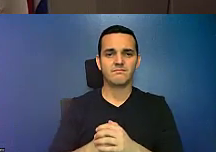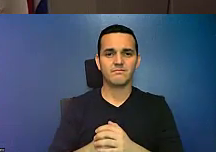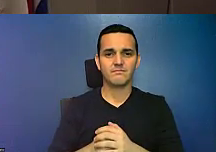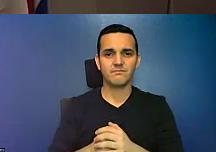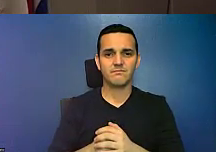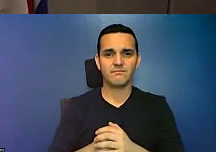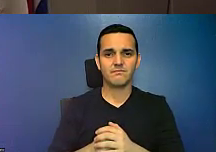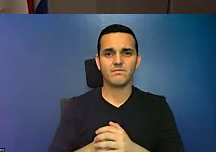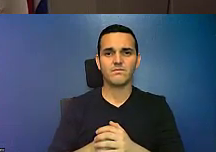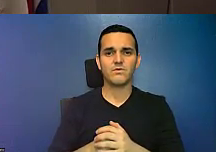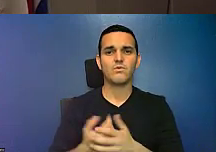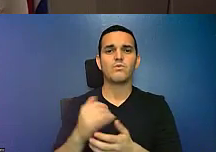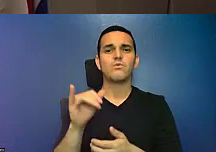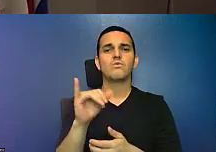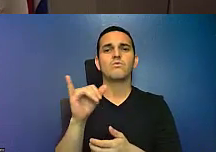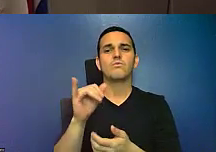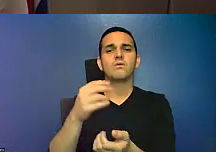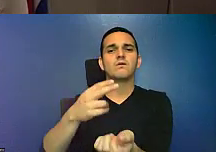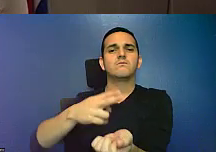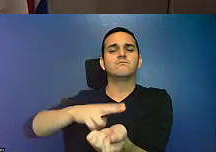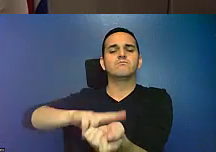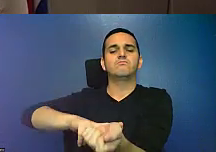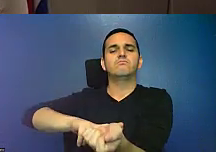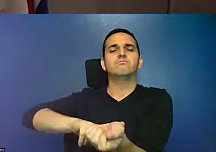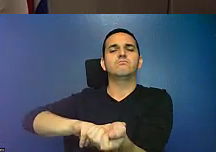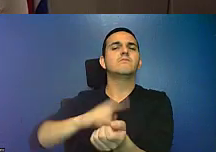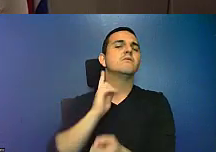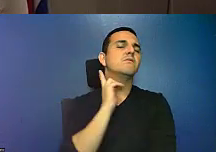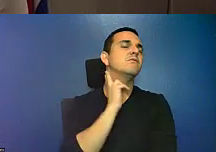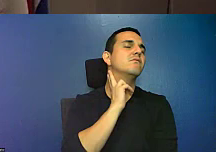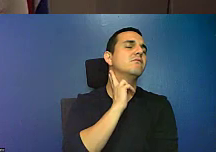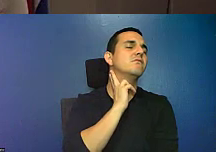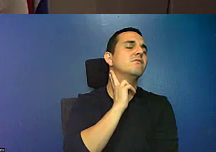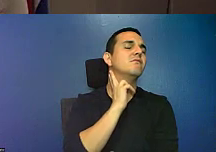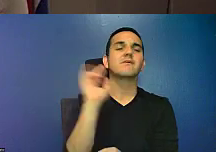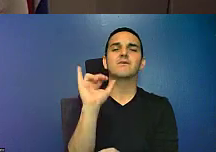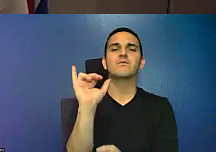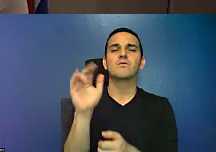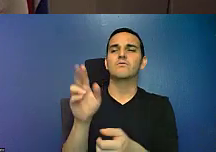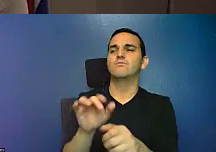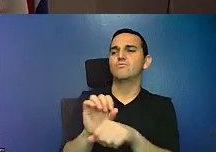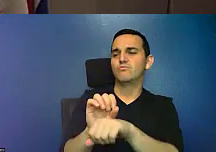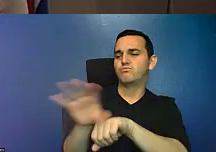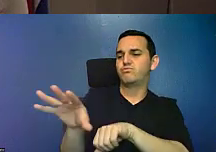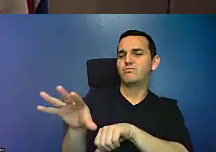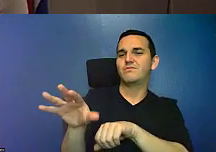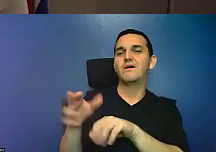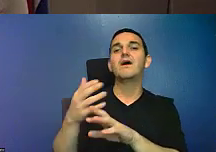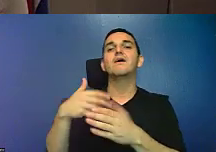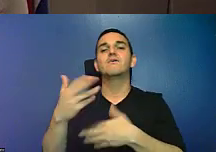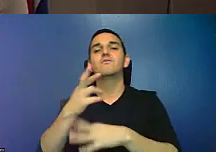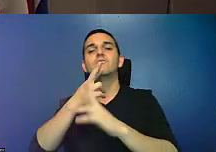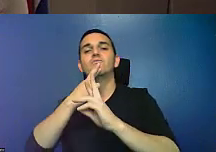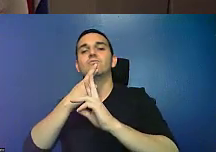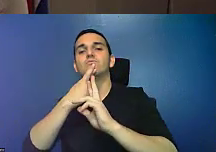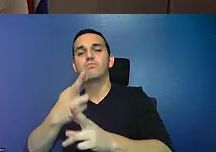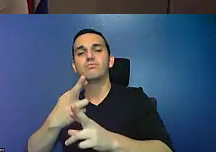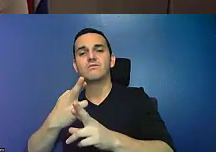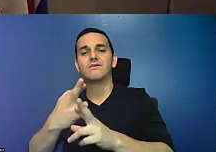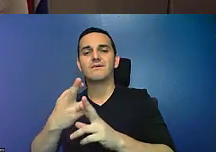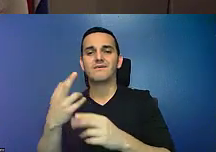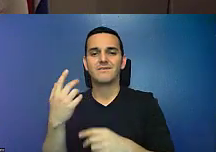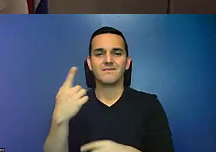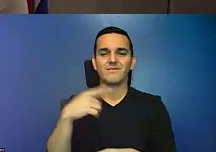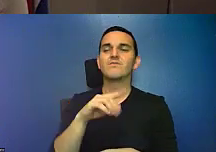son pulsos que se envían a la planta y responden ante perturbaciones y estamos obteniendo lo que